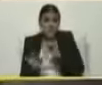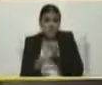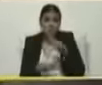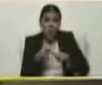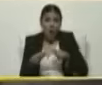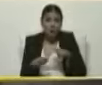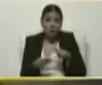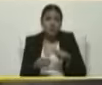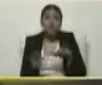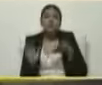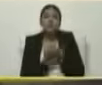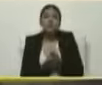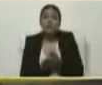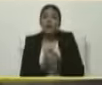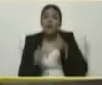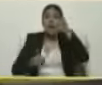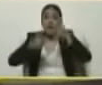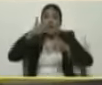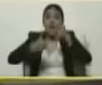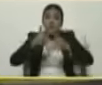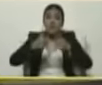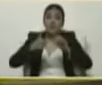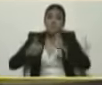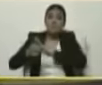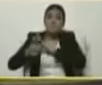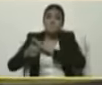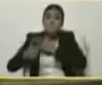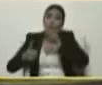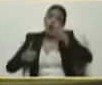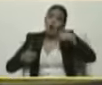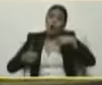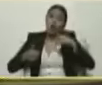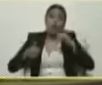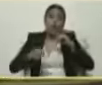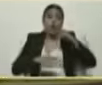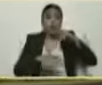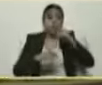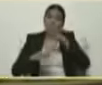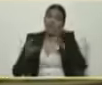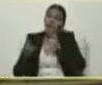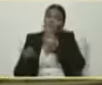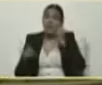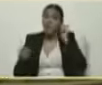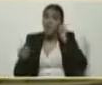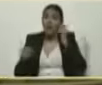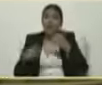que la candidata de la derecha extremista estaba ganando por 20 puntos. Por